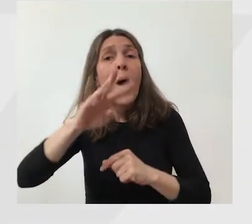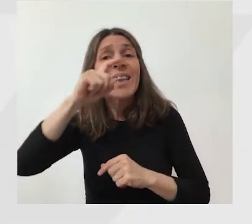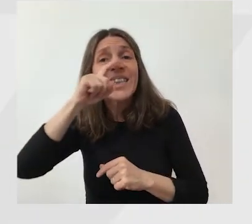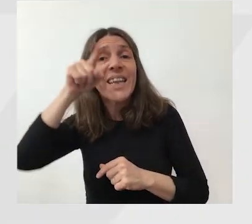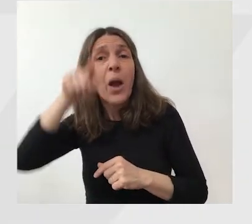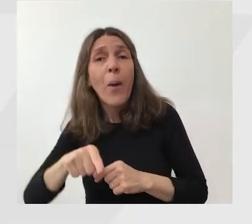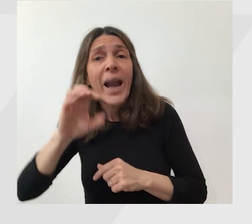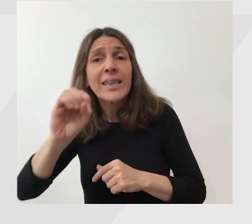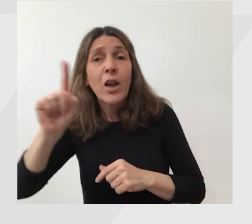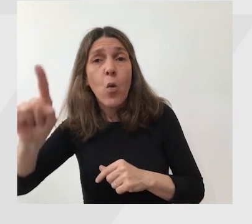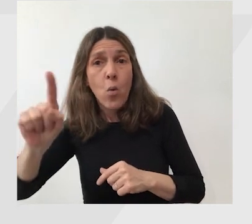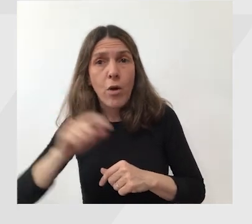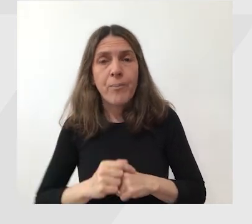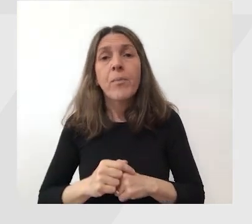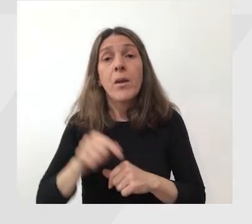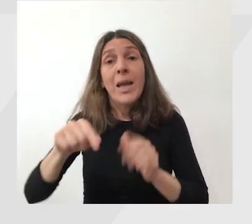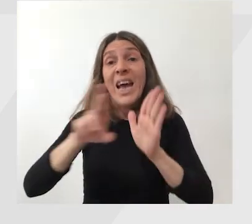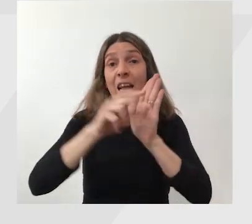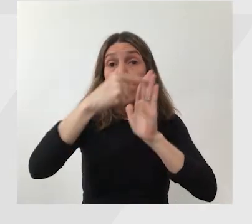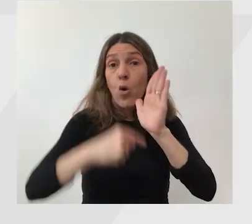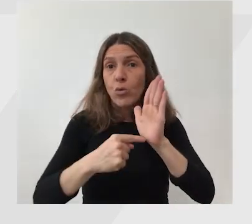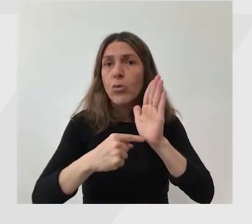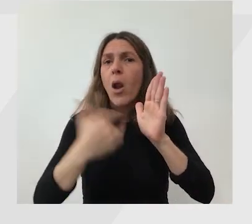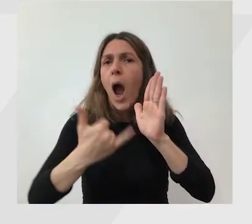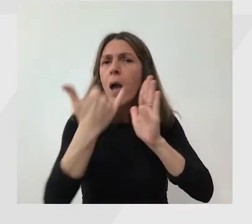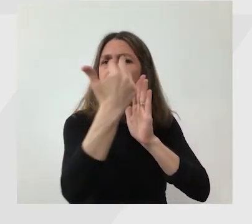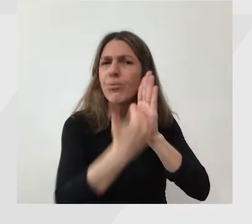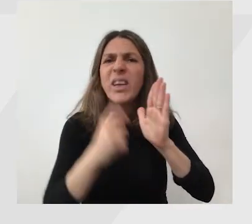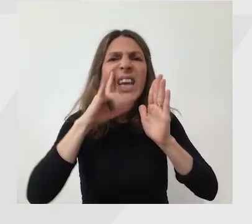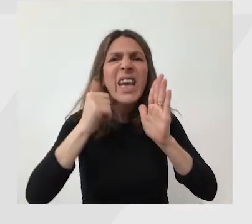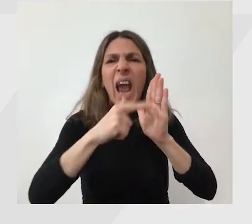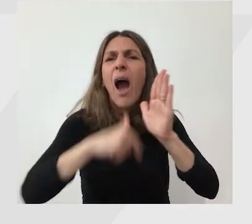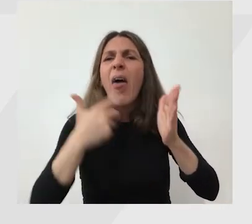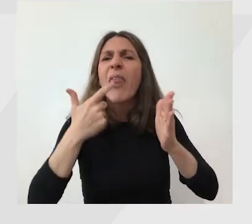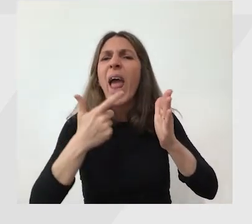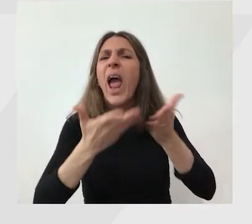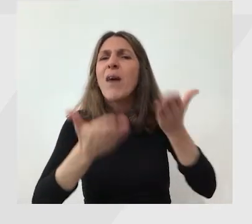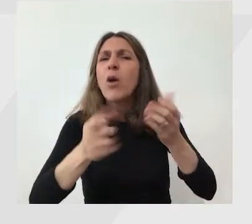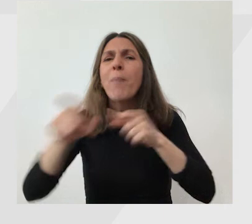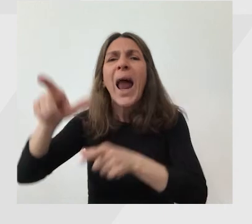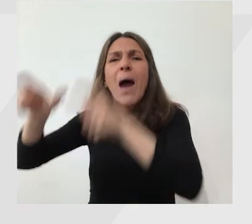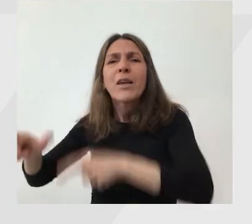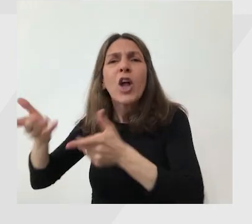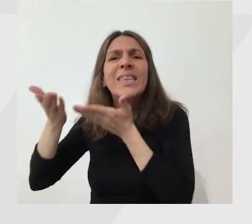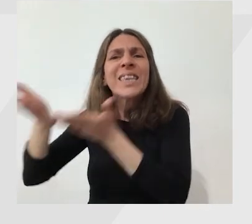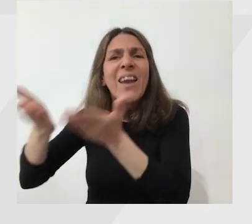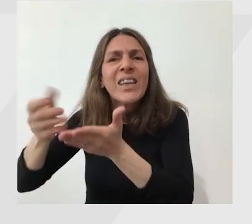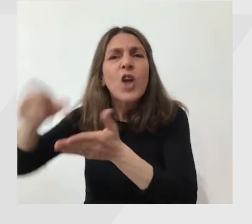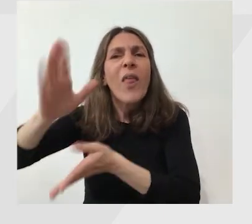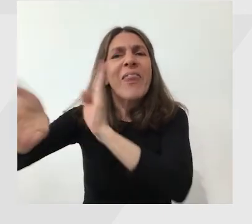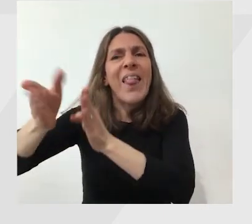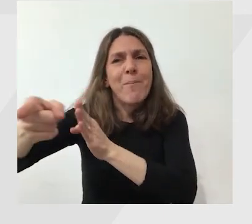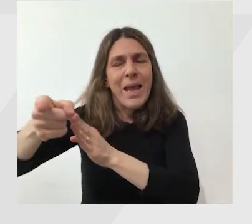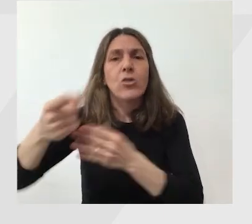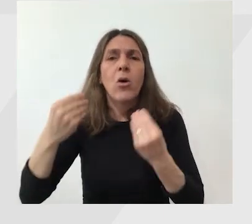número 47 01 en esta resolución se establece la guía de evaluación para prestadores de servicios de